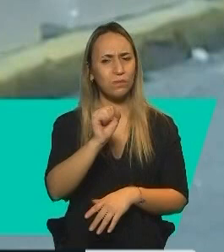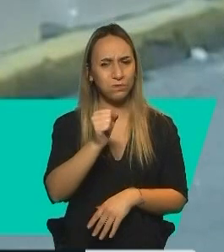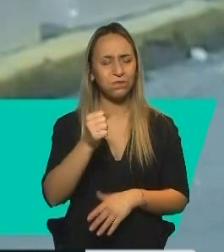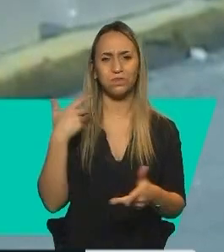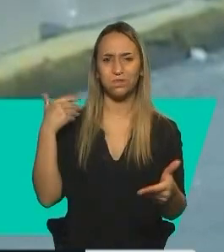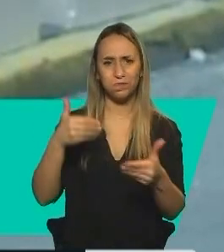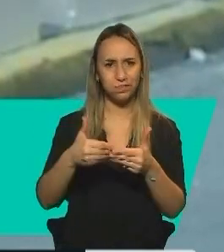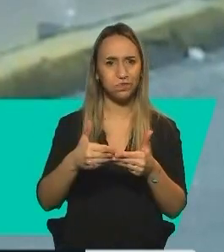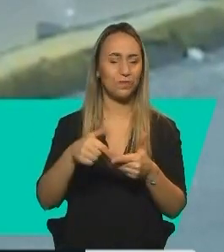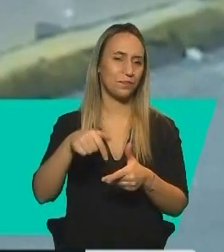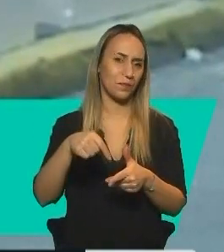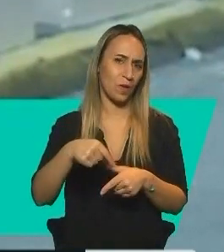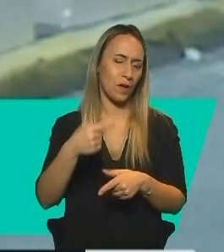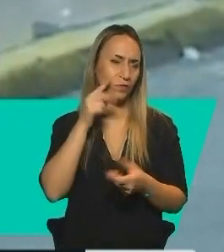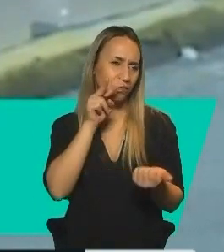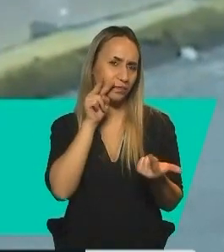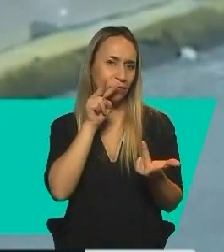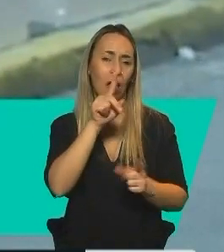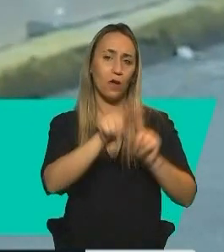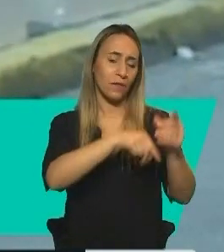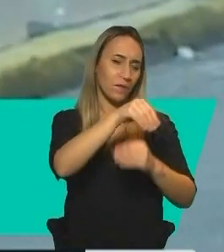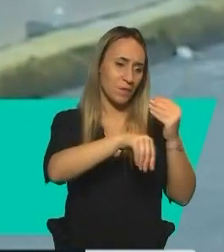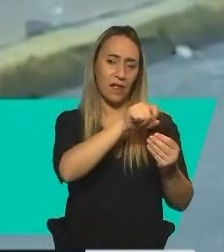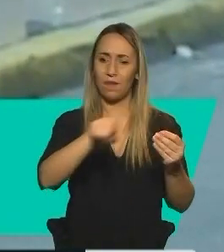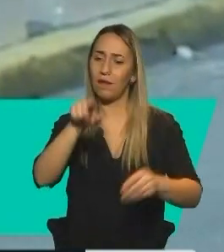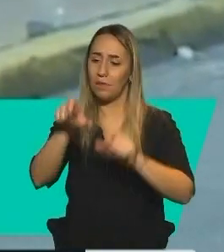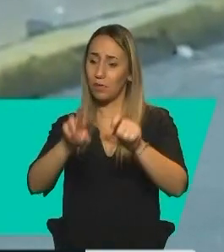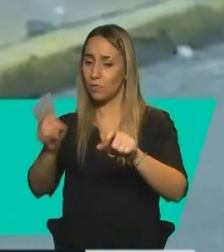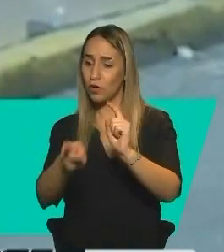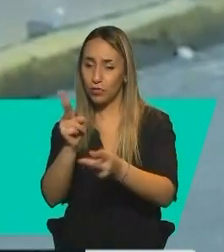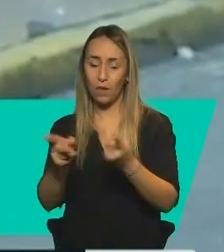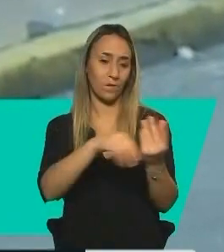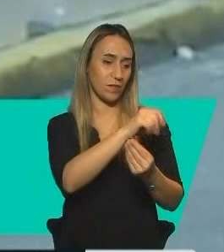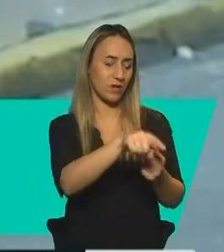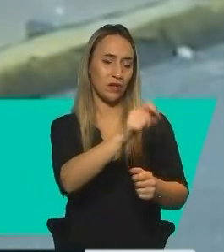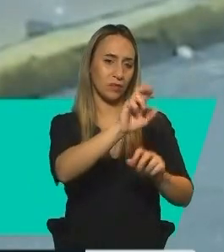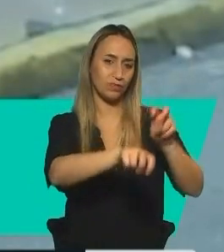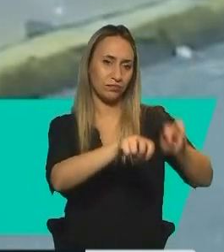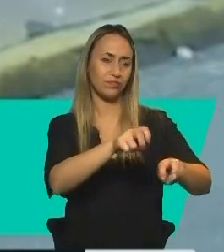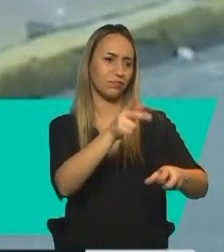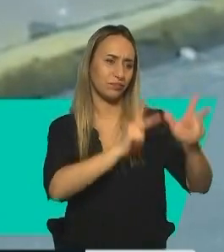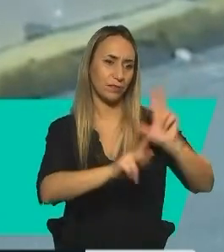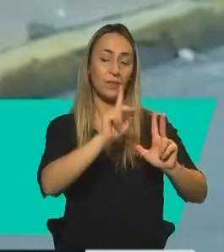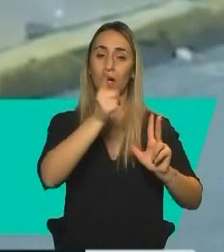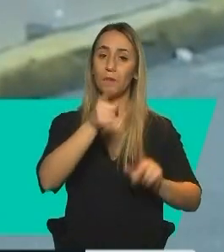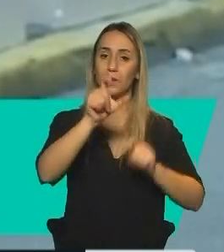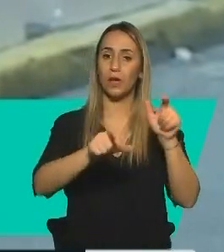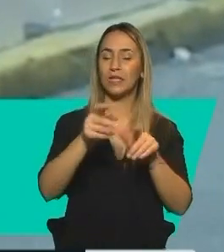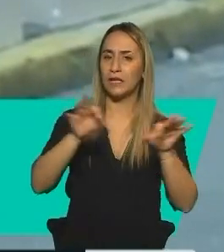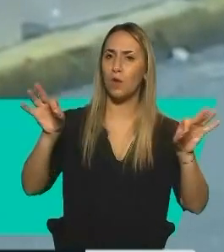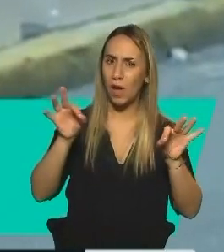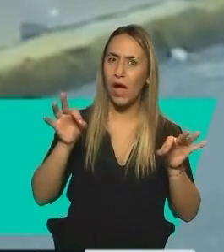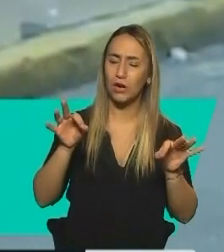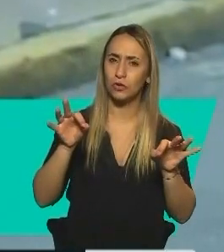largo de esta mañana a familiares de víctimas fatales del atentado, también a sobrevivientes, a víctimas